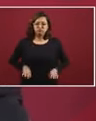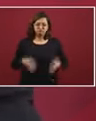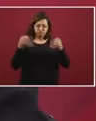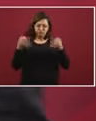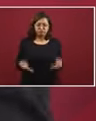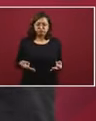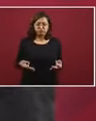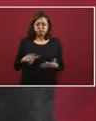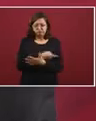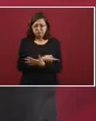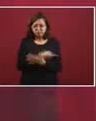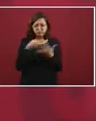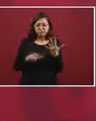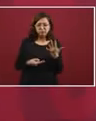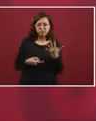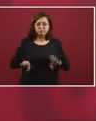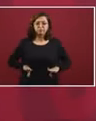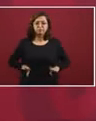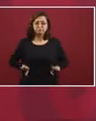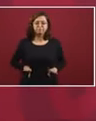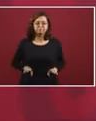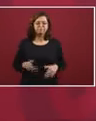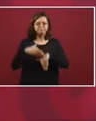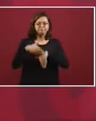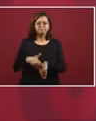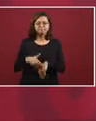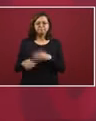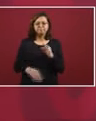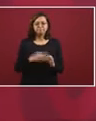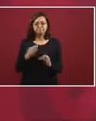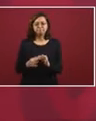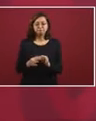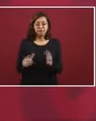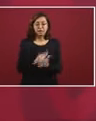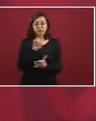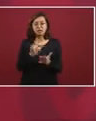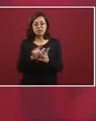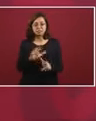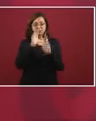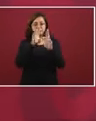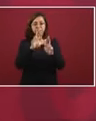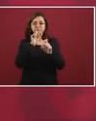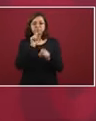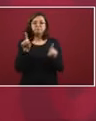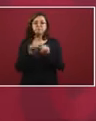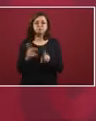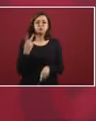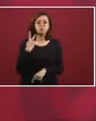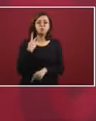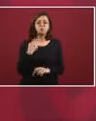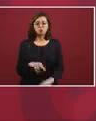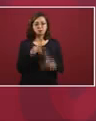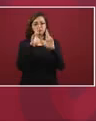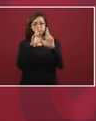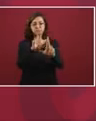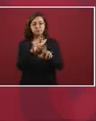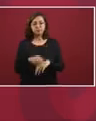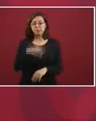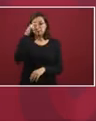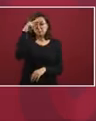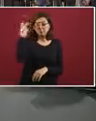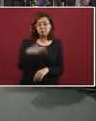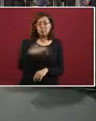Y esos principios son los que estamos aplicando. Entonces, además del respeto legal, hay un respeto político. Y México es